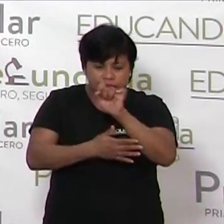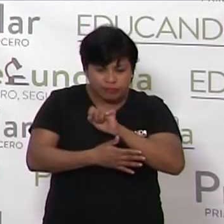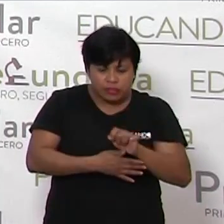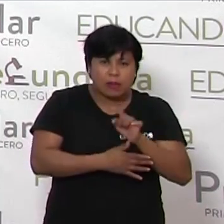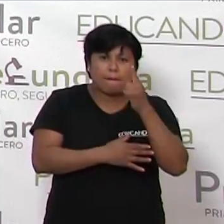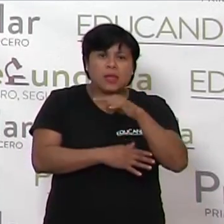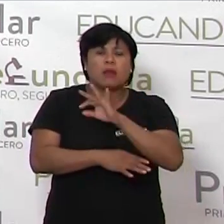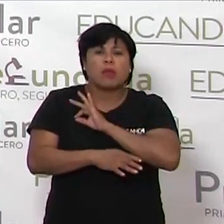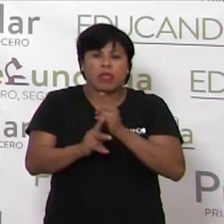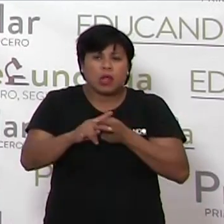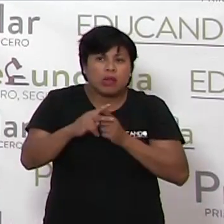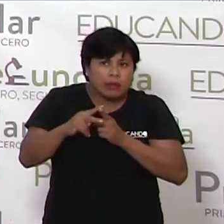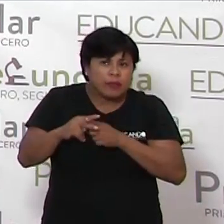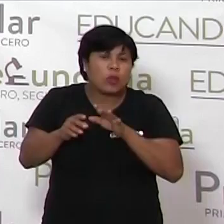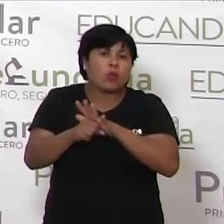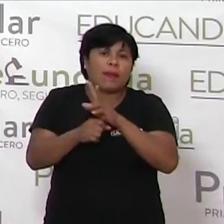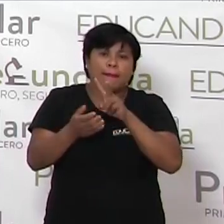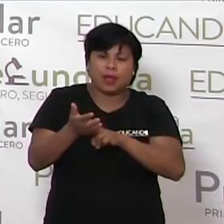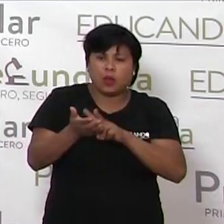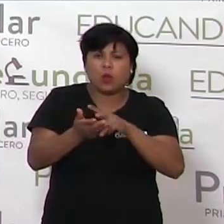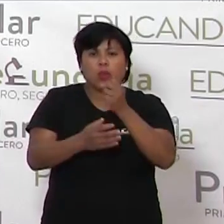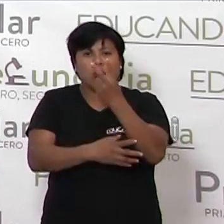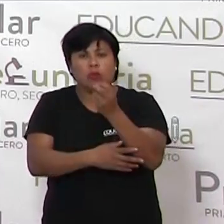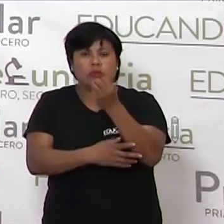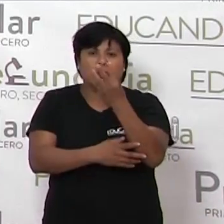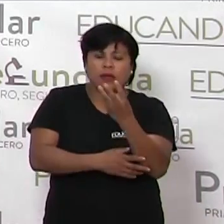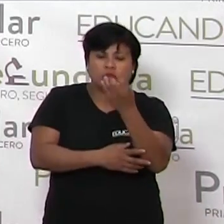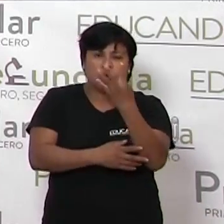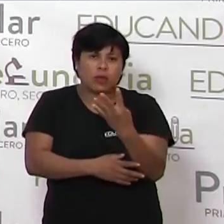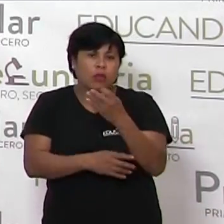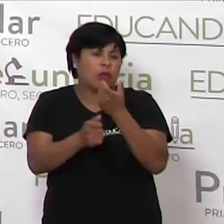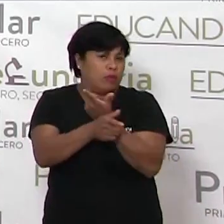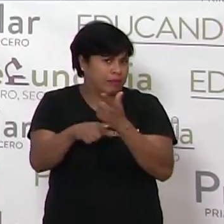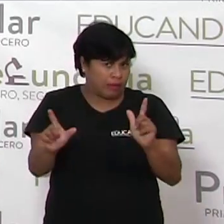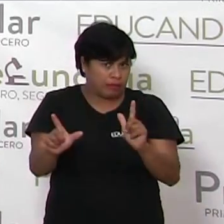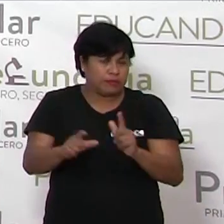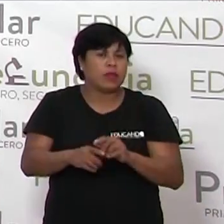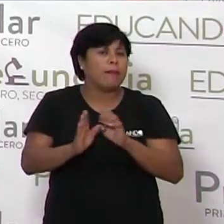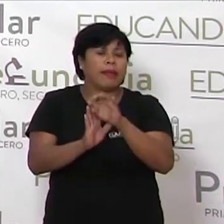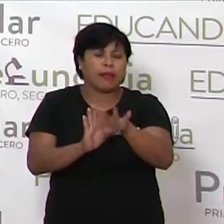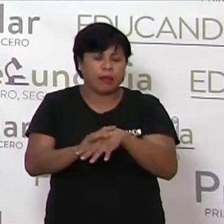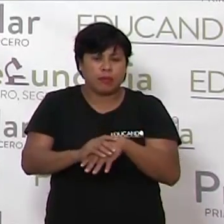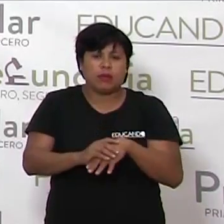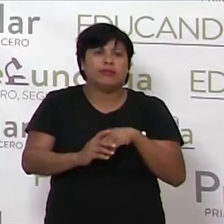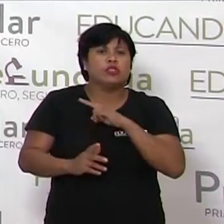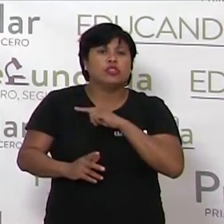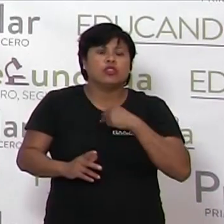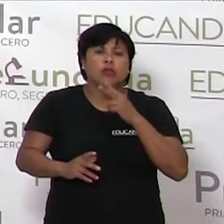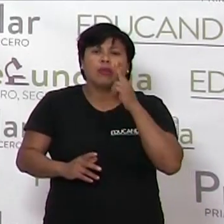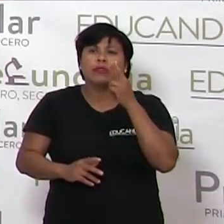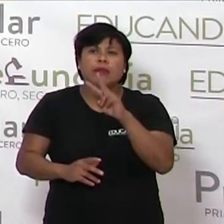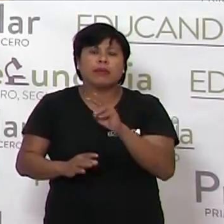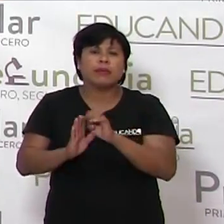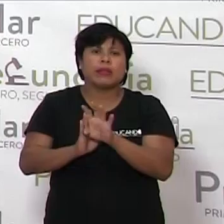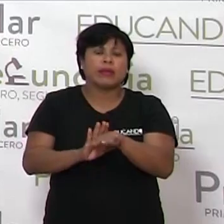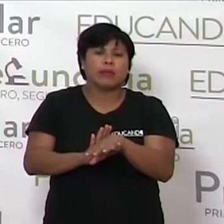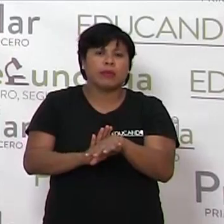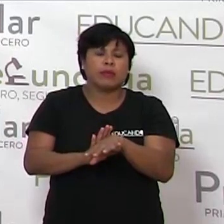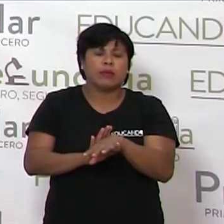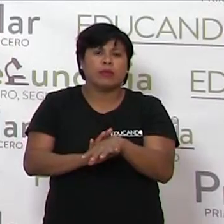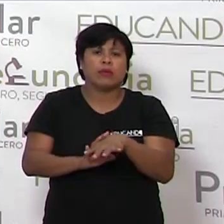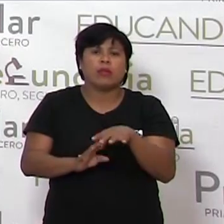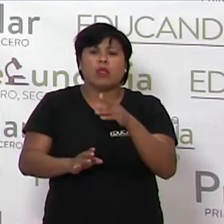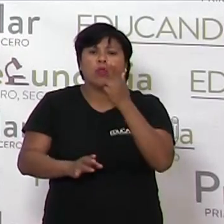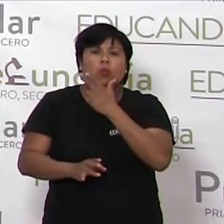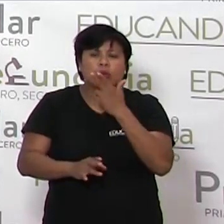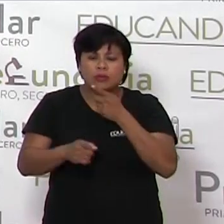algoritmo o alguna estrategia para calcular el valor de 2 o de 3 o de 4 o de las que sean. Por ejemplo, vamos con los